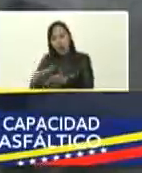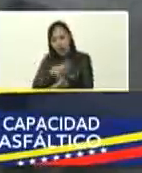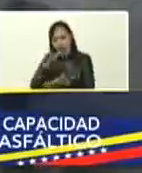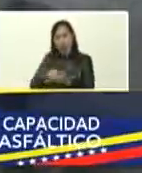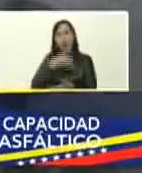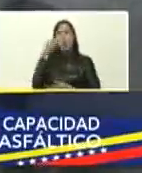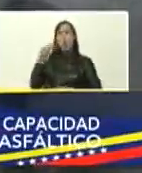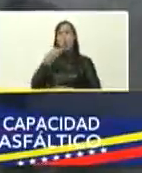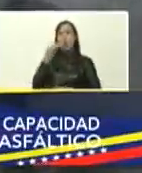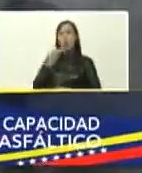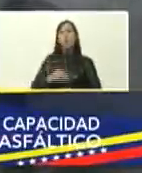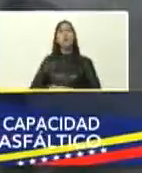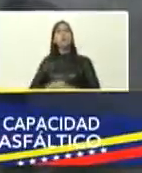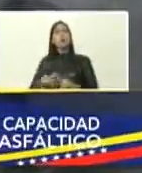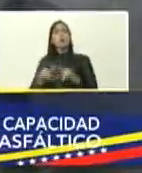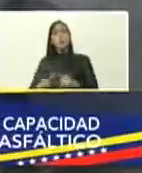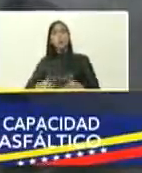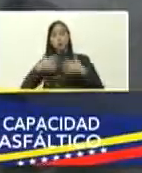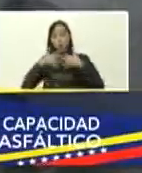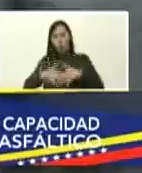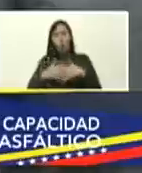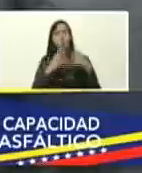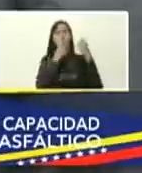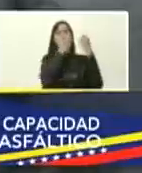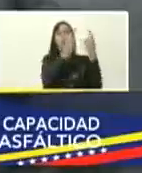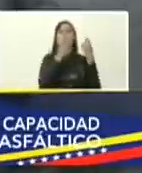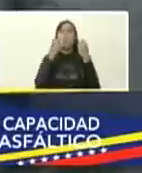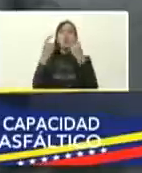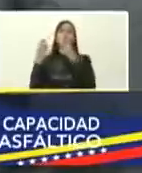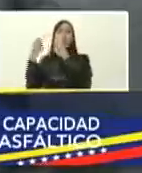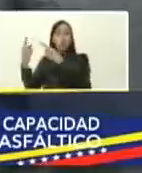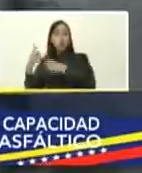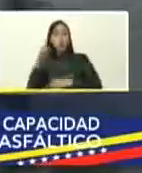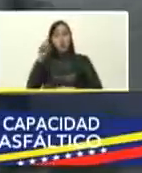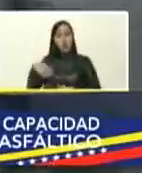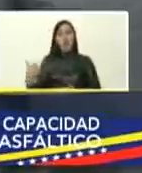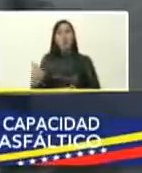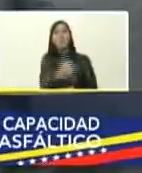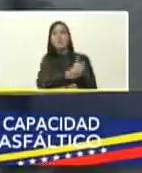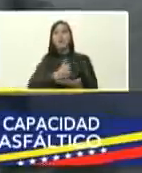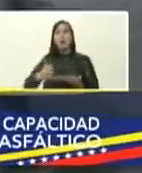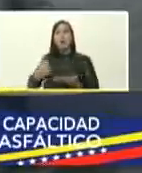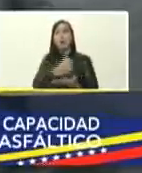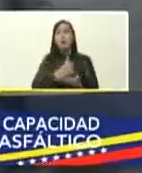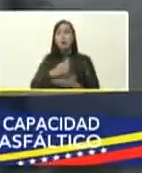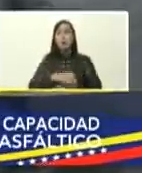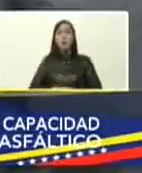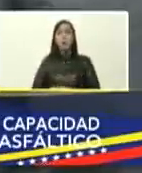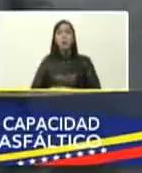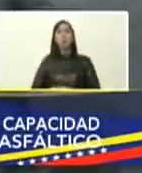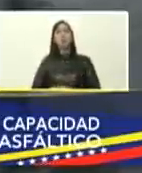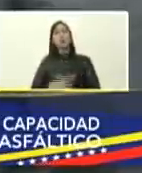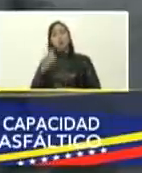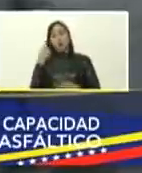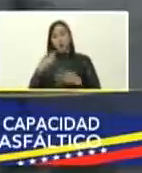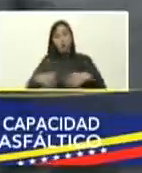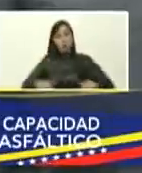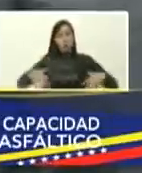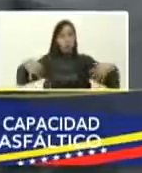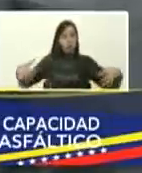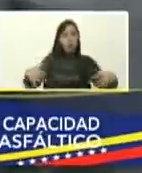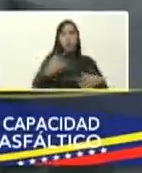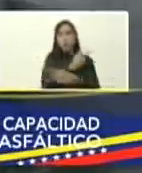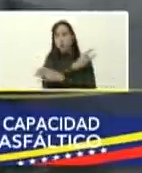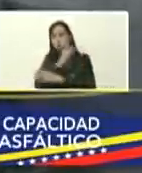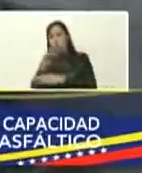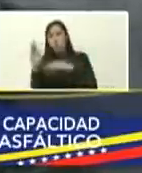motor industrial, el motor exportación, el motor farmacéutico, el motor minero, el motor forestal